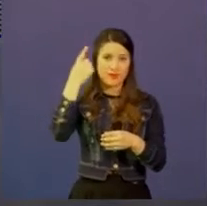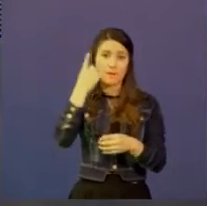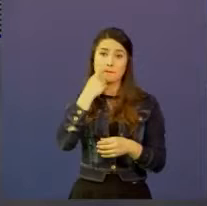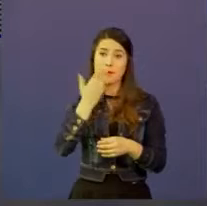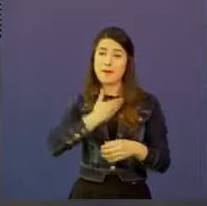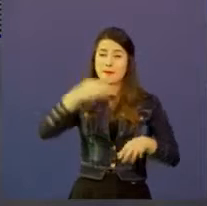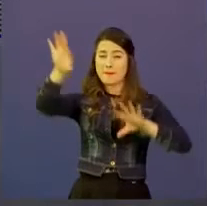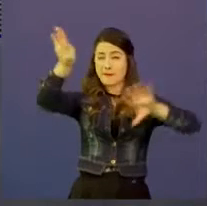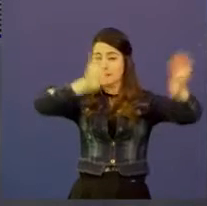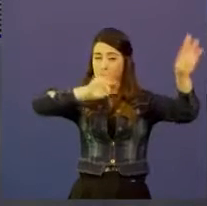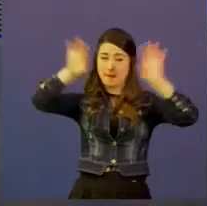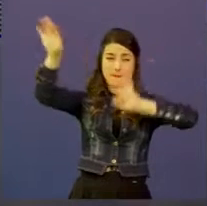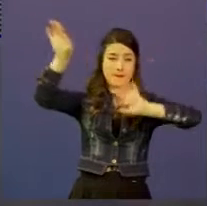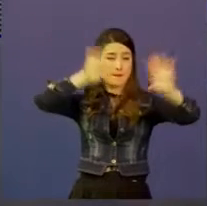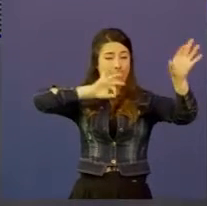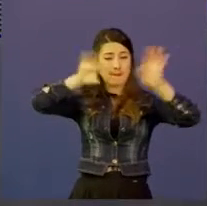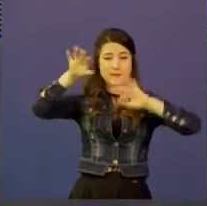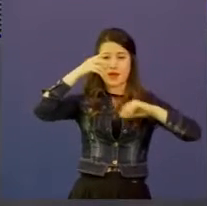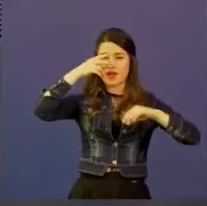de buscar